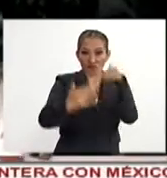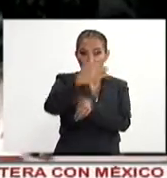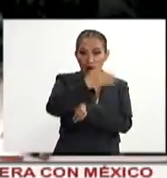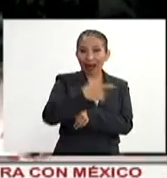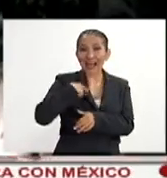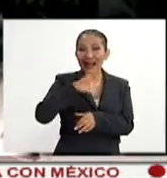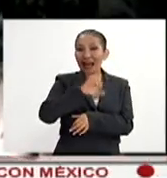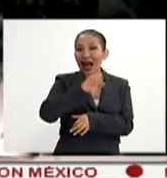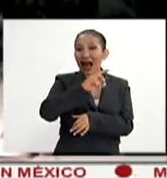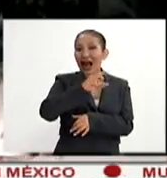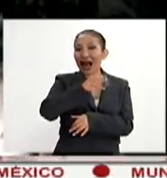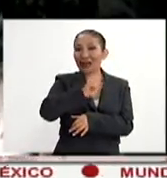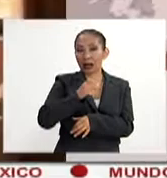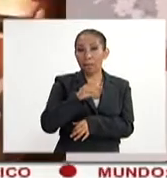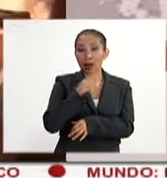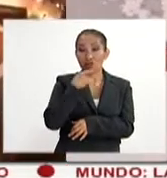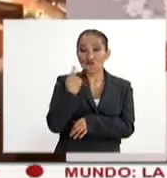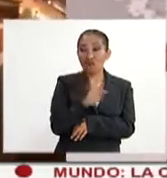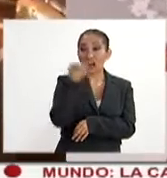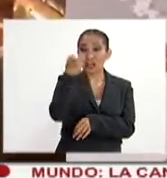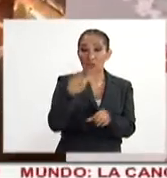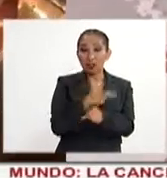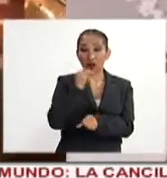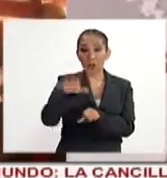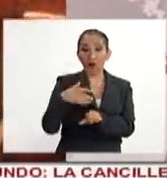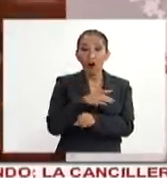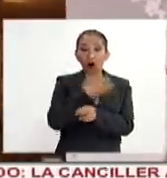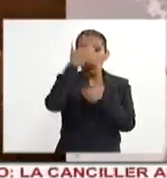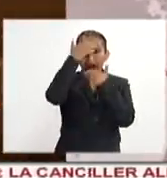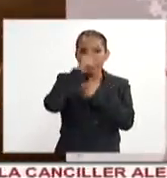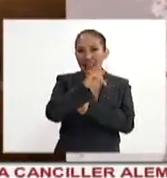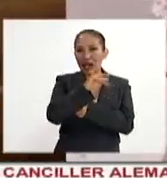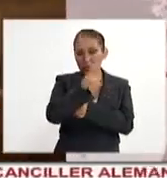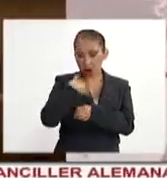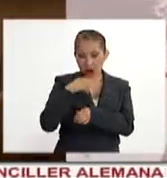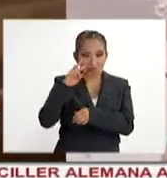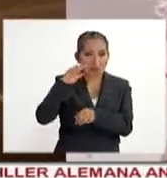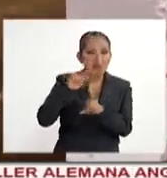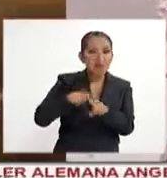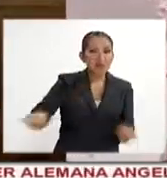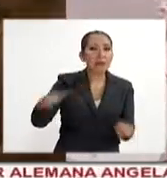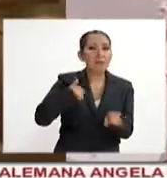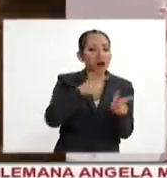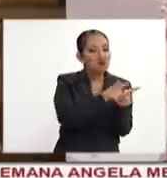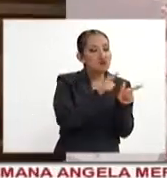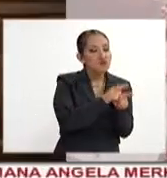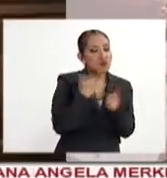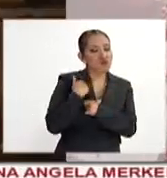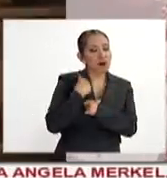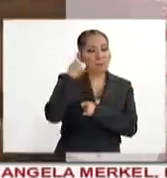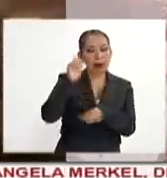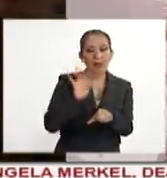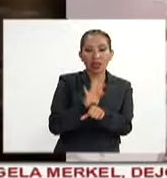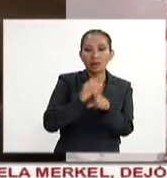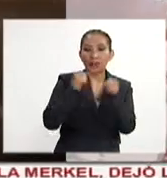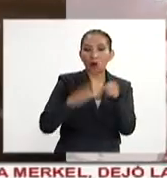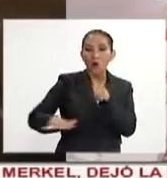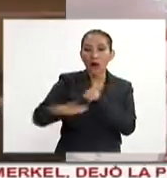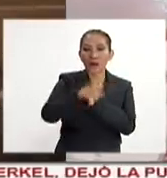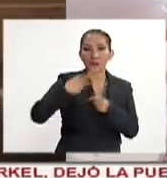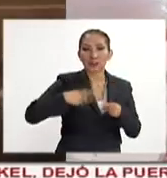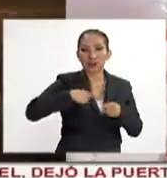Justicia en Caracas. Maduro denunció este hecho como un acto terrorista y dijo que activaría las Fuerzas Armadas para defender la seguridad de